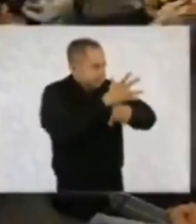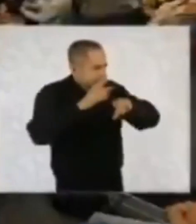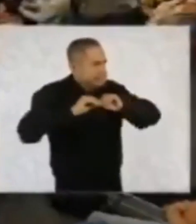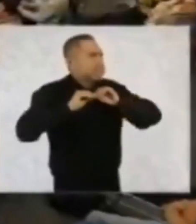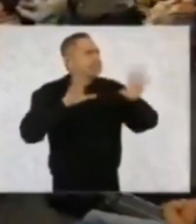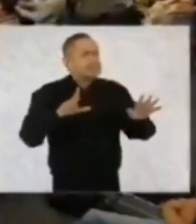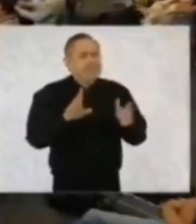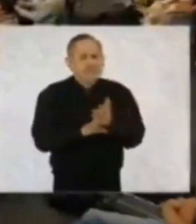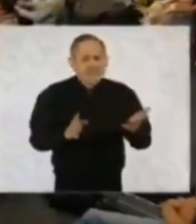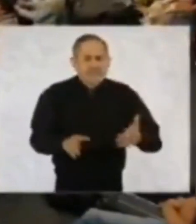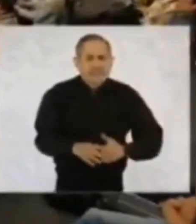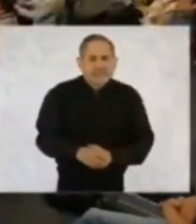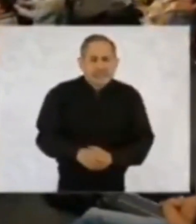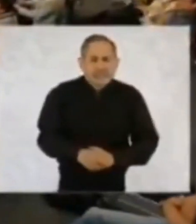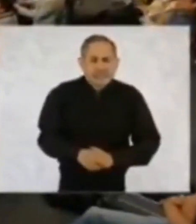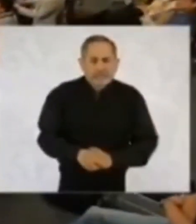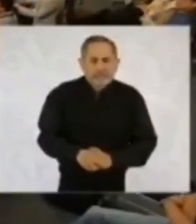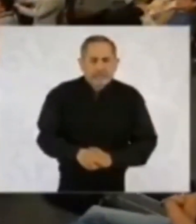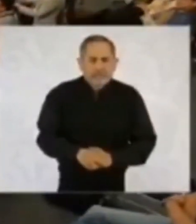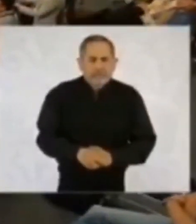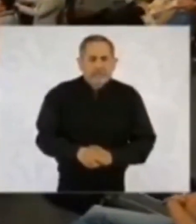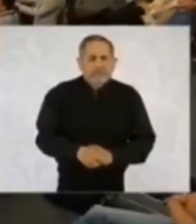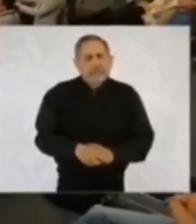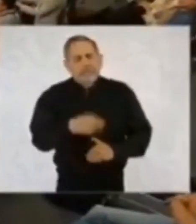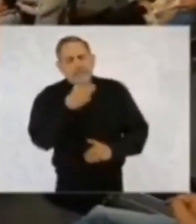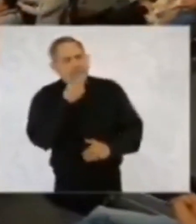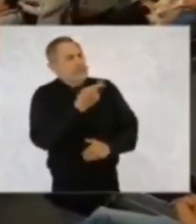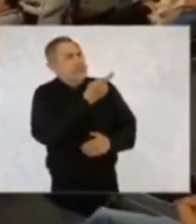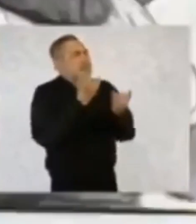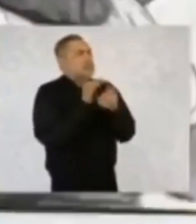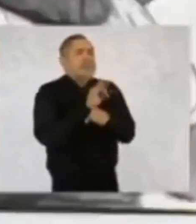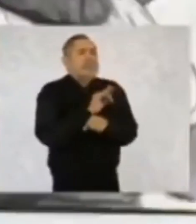incluso algunos defendían al propio INAI, pero no han transparentado necesariamente. Sí. Bueno.